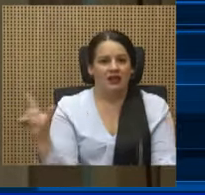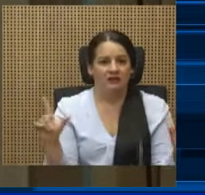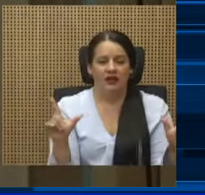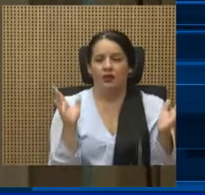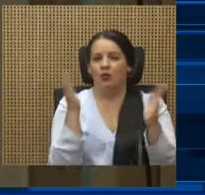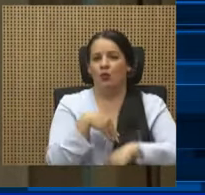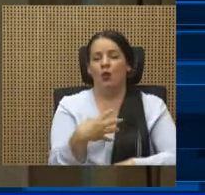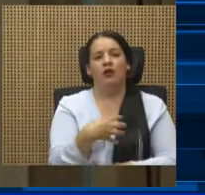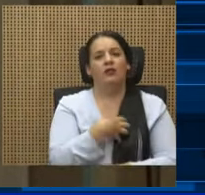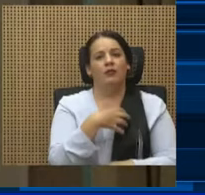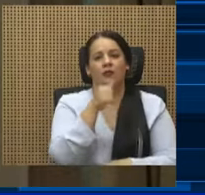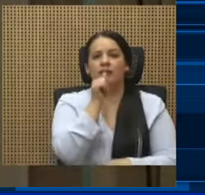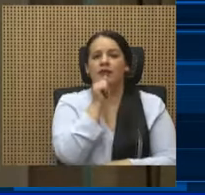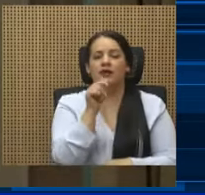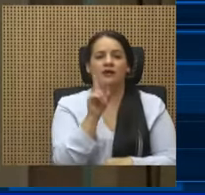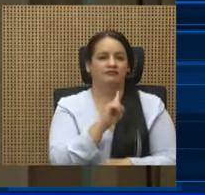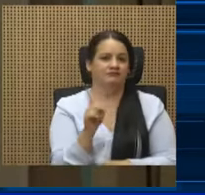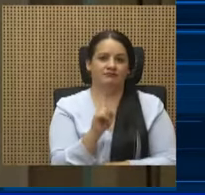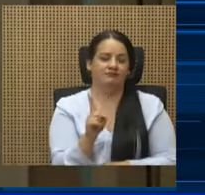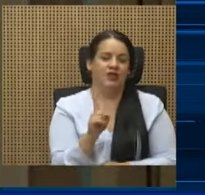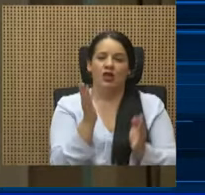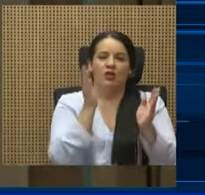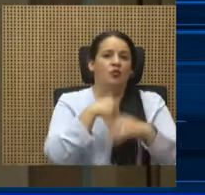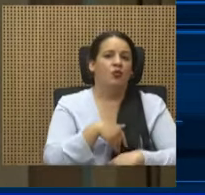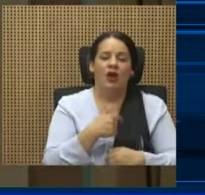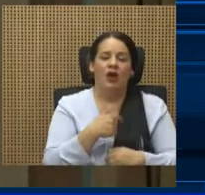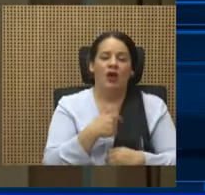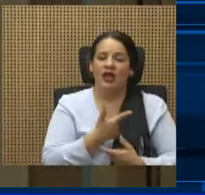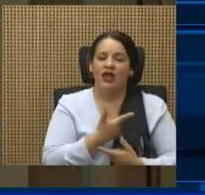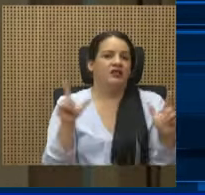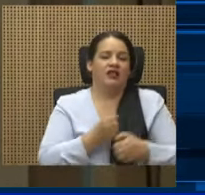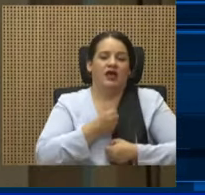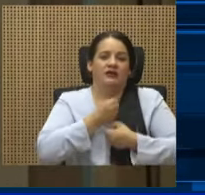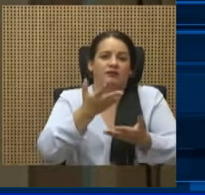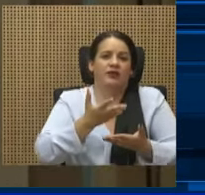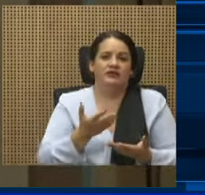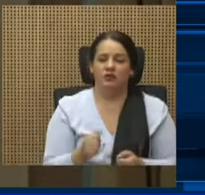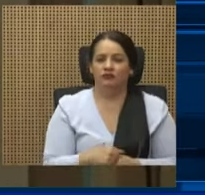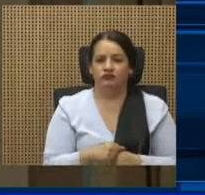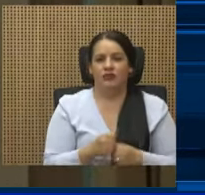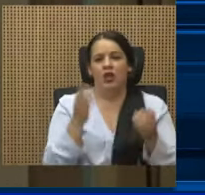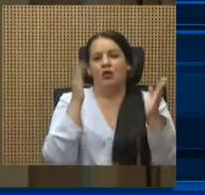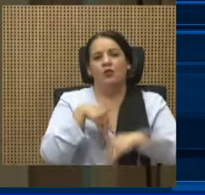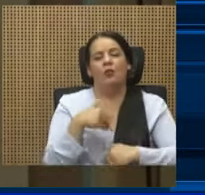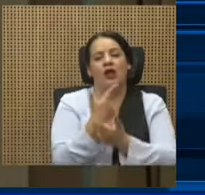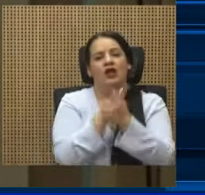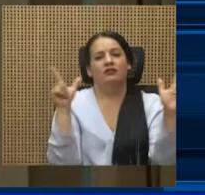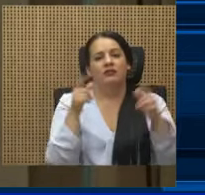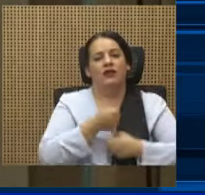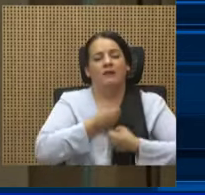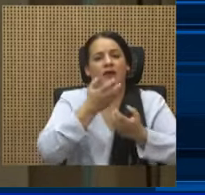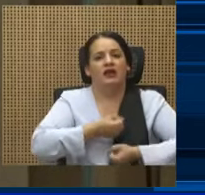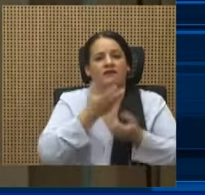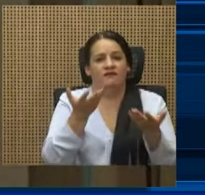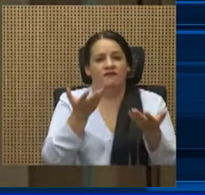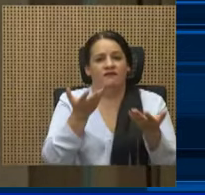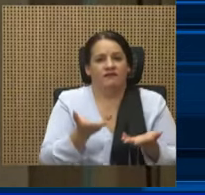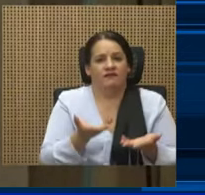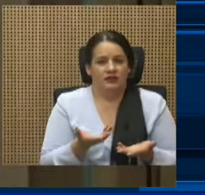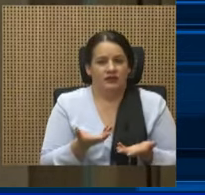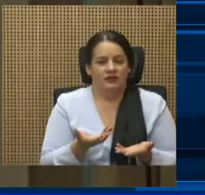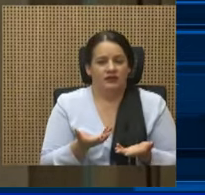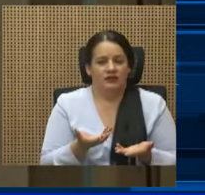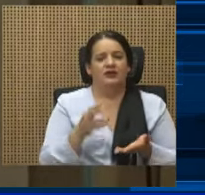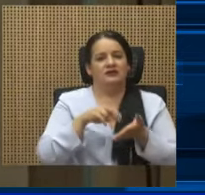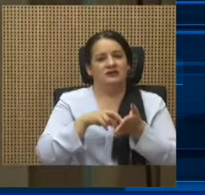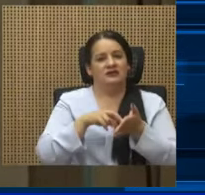hay propiedad privada, no hay libertad de expresión, no hay libertad de manifestación. Es decir,